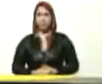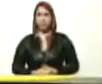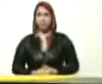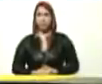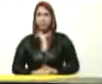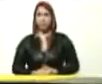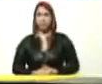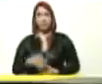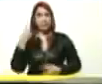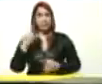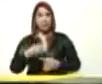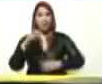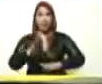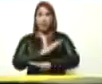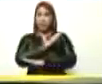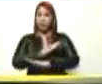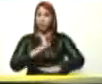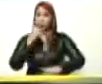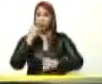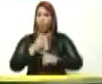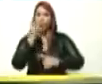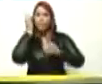tiene que hacerle una canción, al uno por diez,